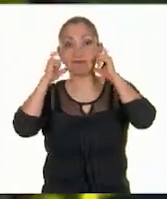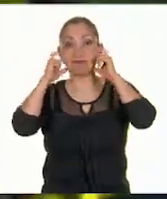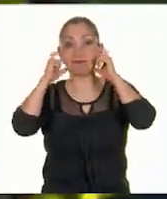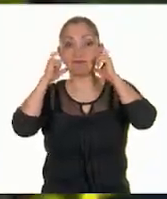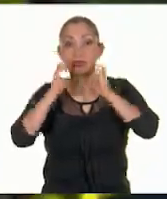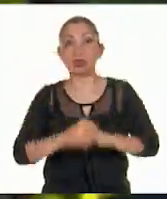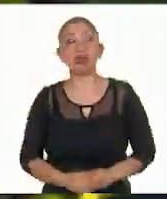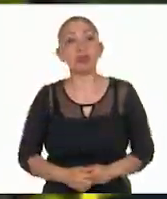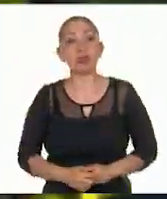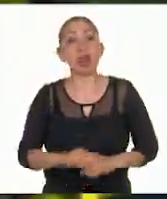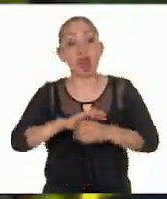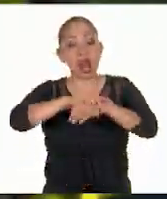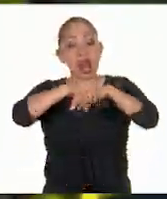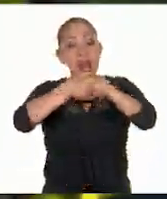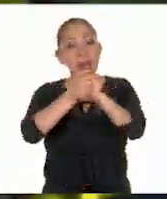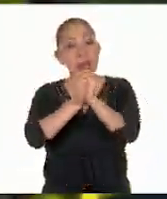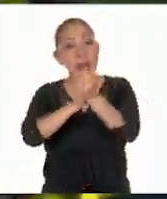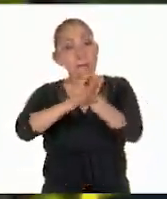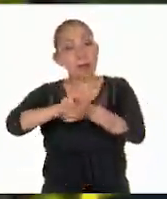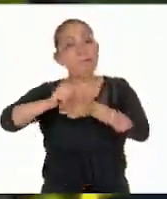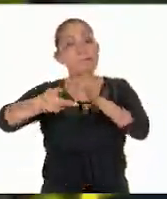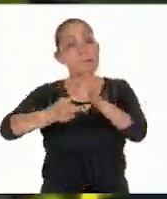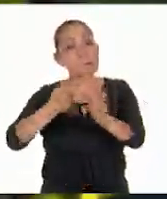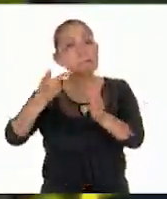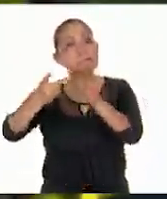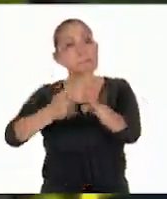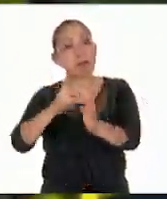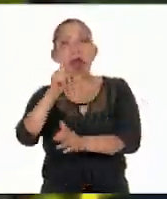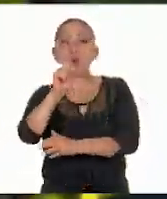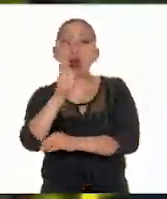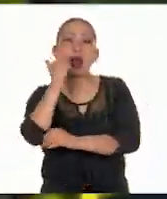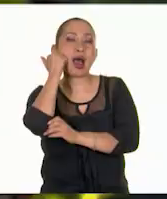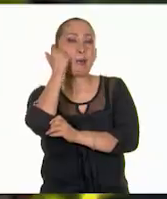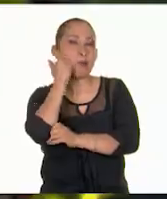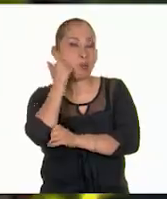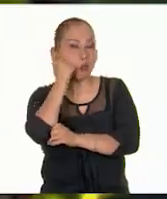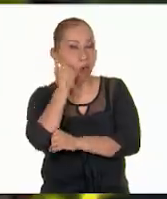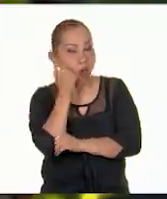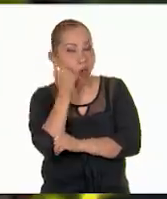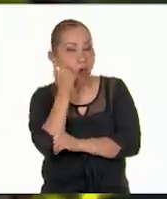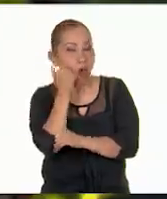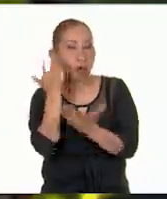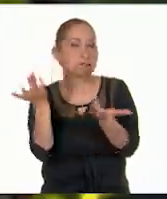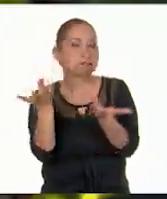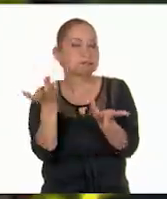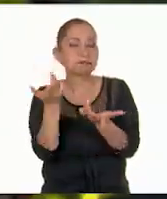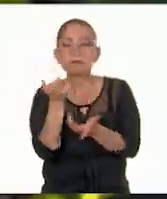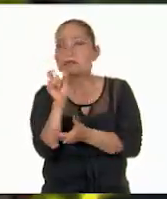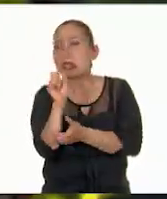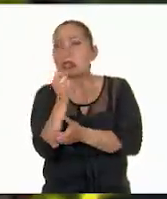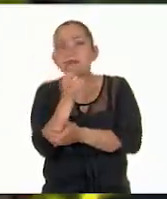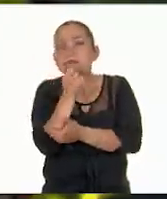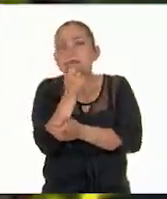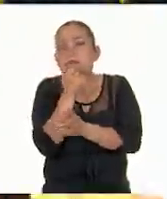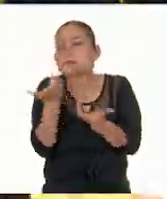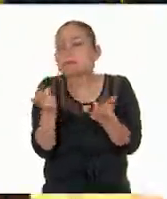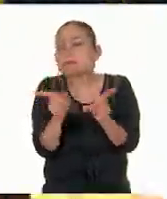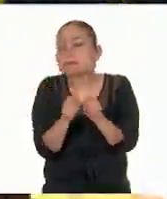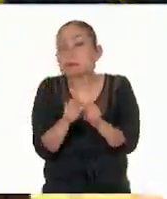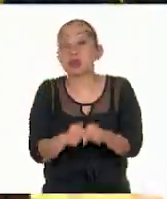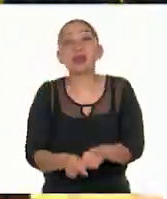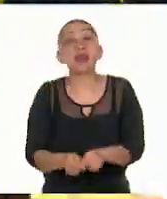cubrebocas. Lava tus manos frecuentemente con agua y con jabón por lo menos durante 20 segundos.